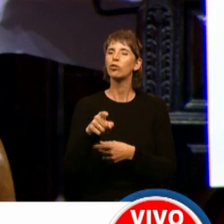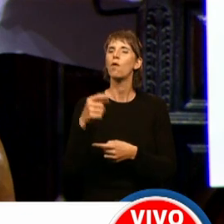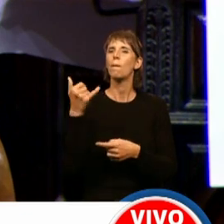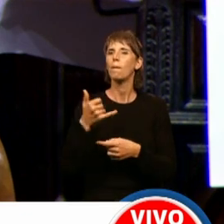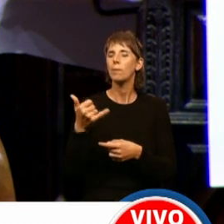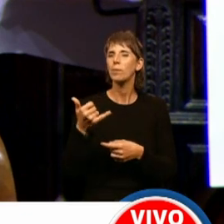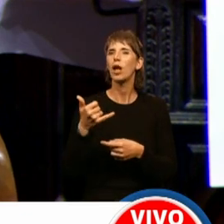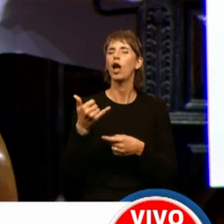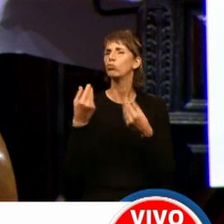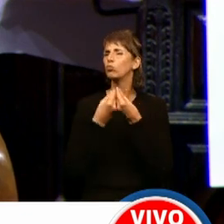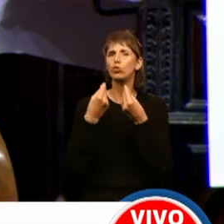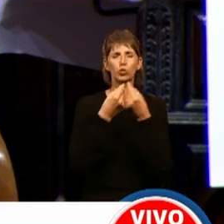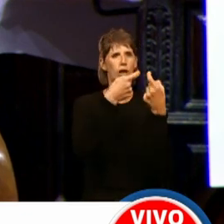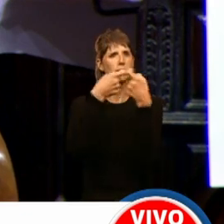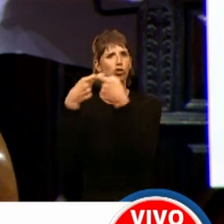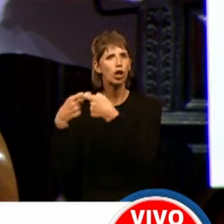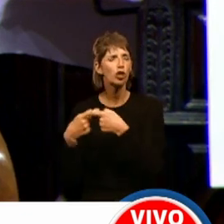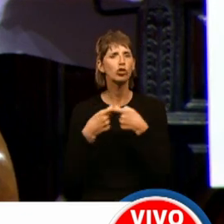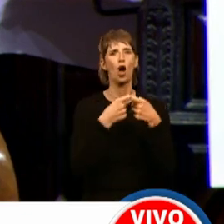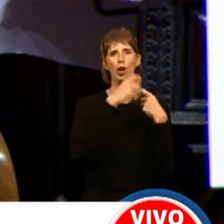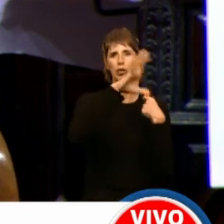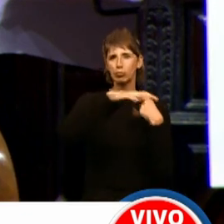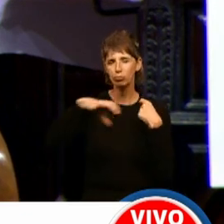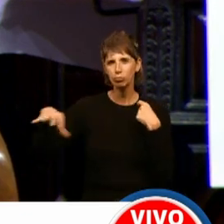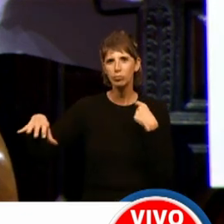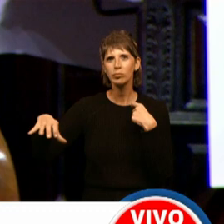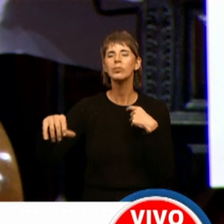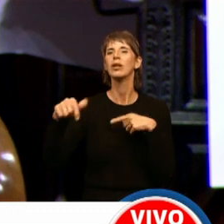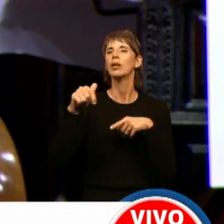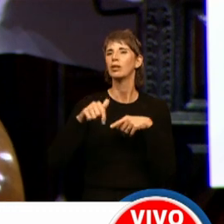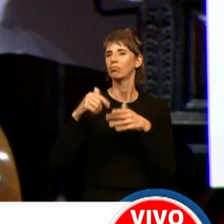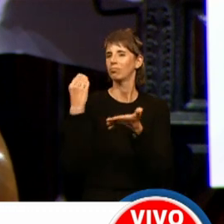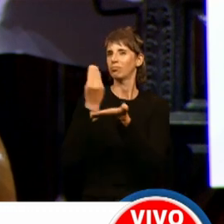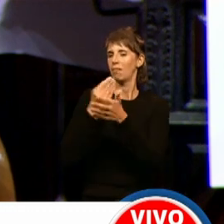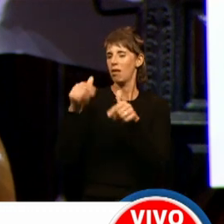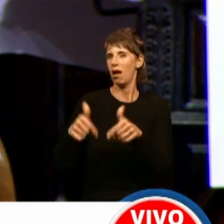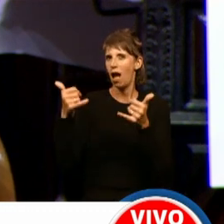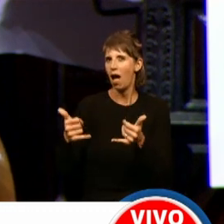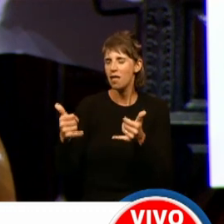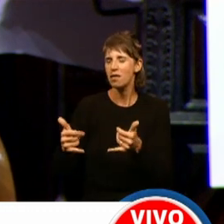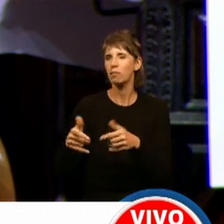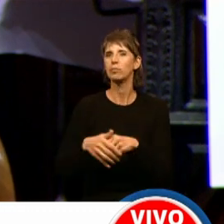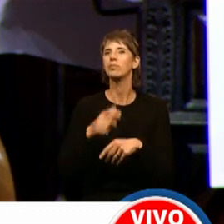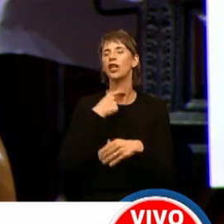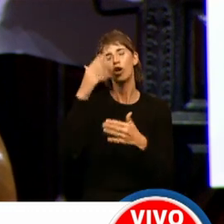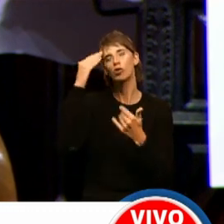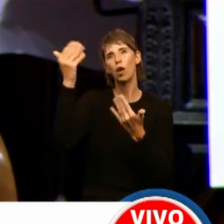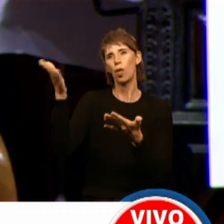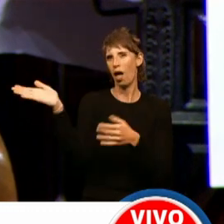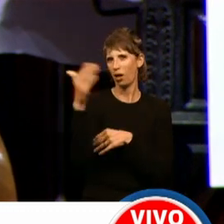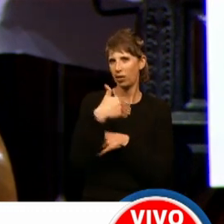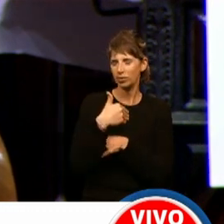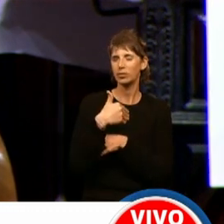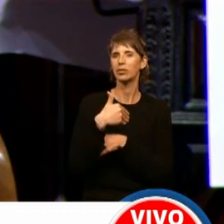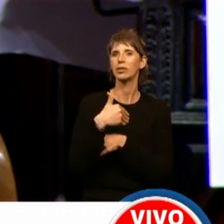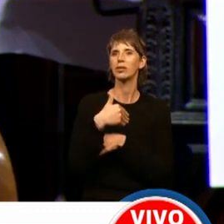de un montón de organizaciones y en nombre de quienes hoy están presentes acá saludar y saludarles por